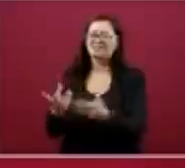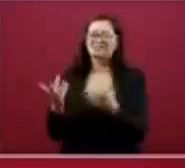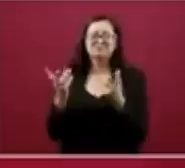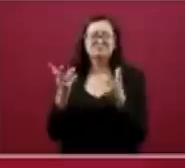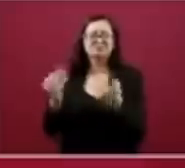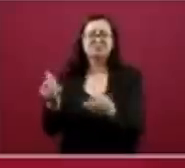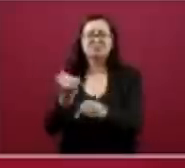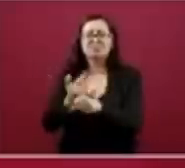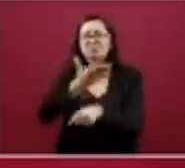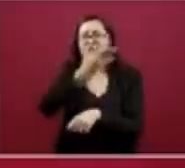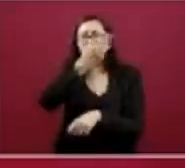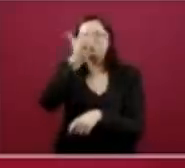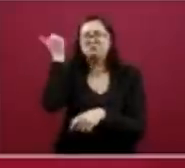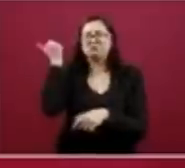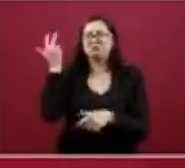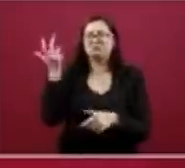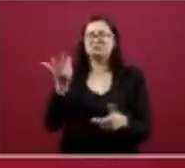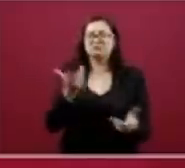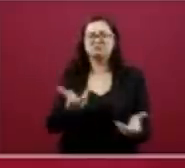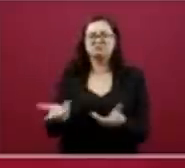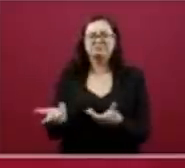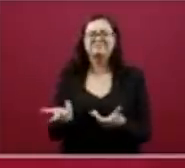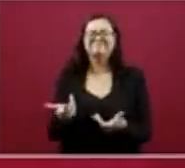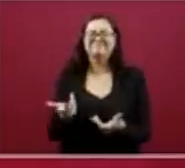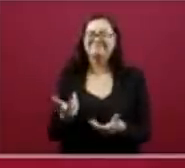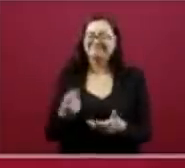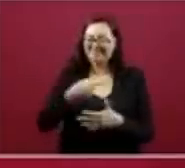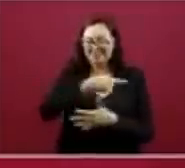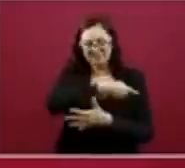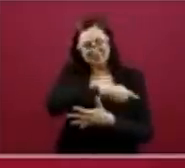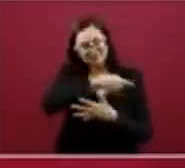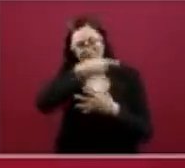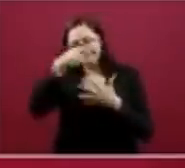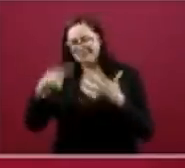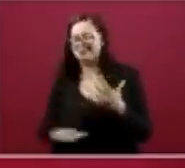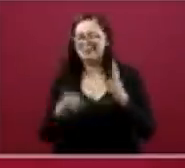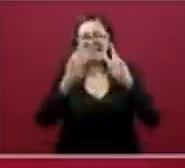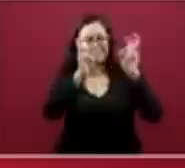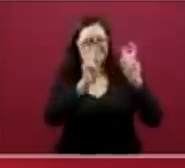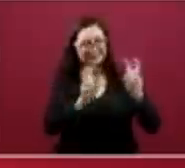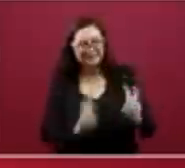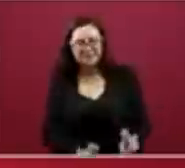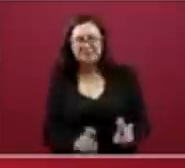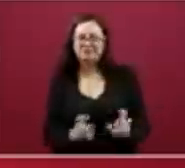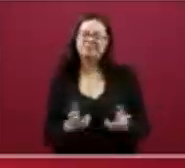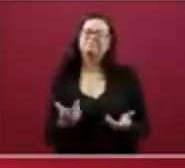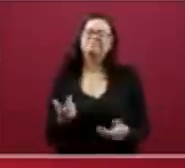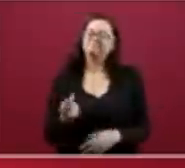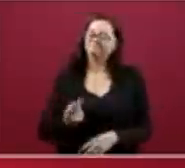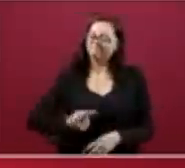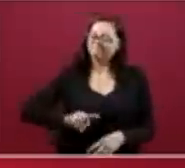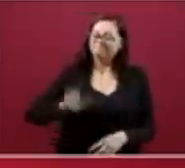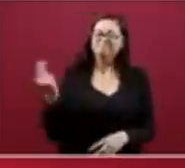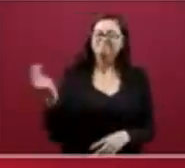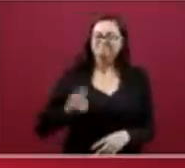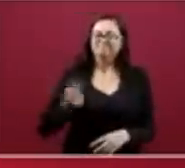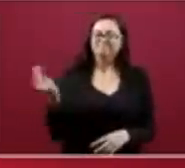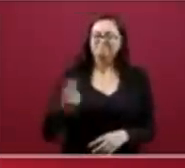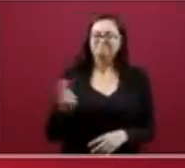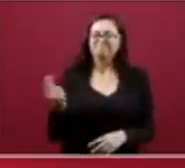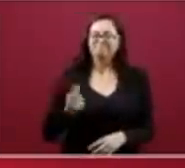Entonces, todo eso, pues implica